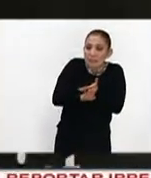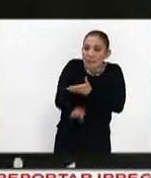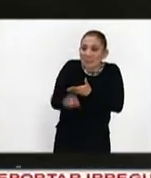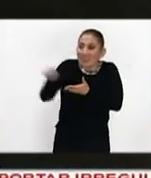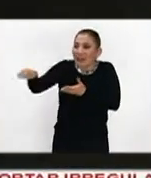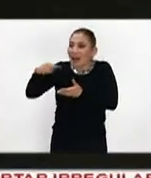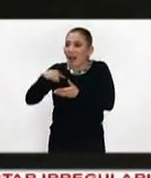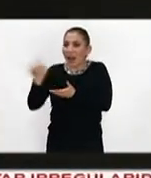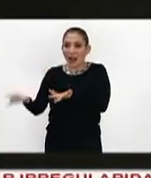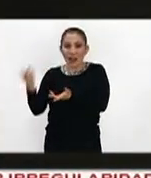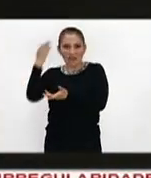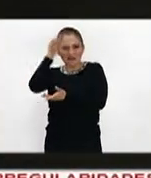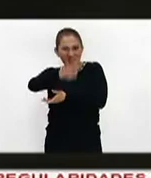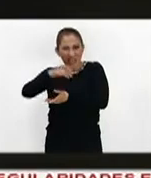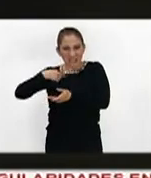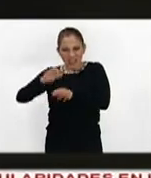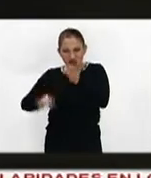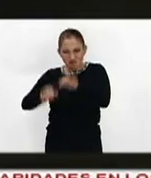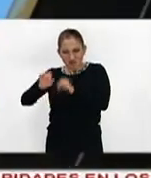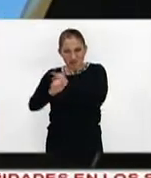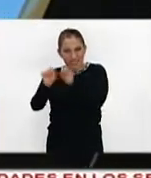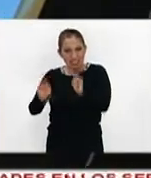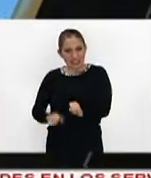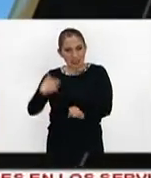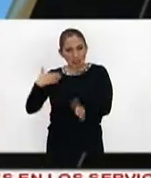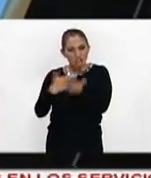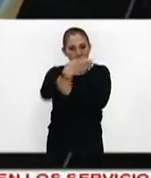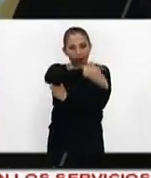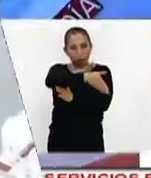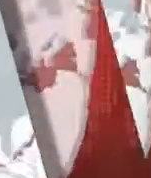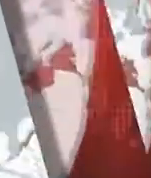que las criptomonedas interactúen con el sistema económico.